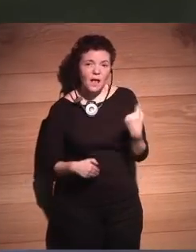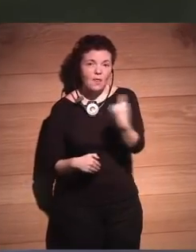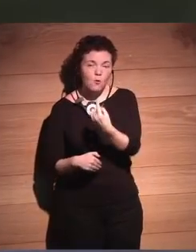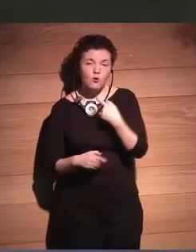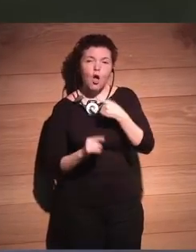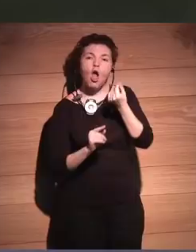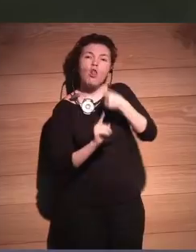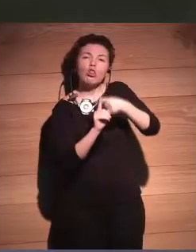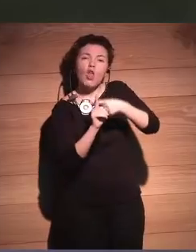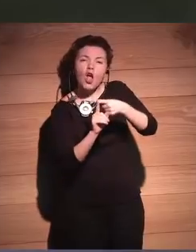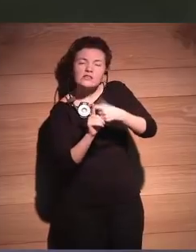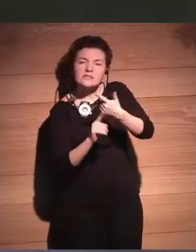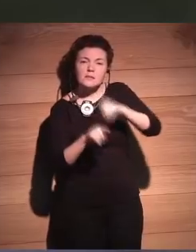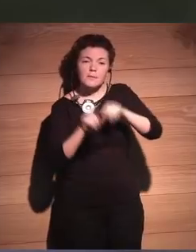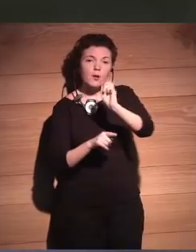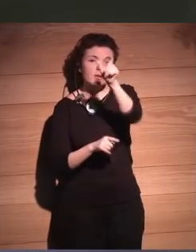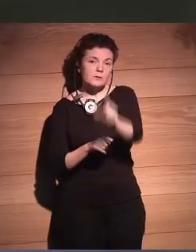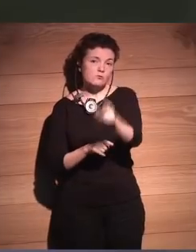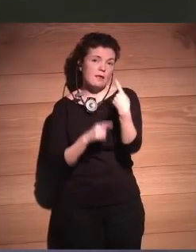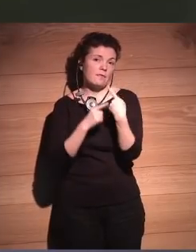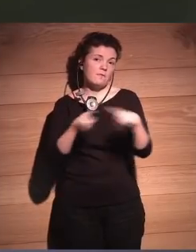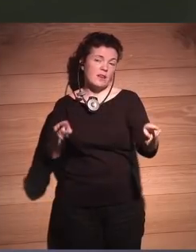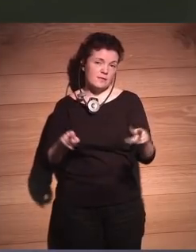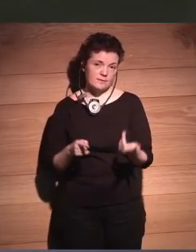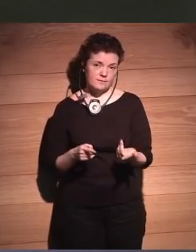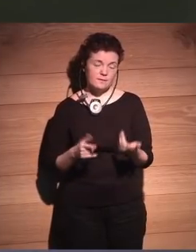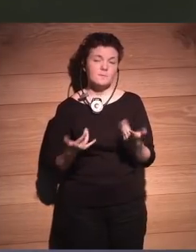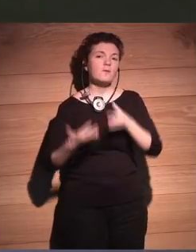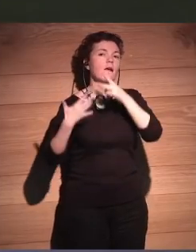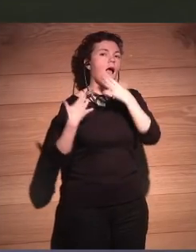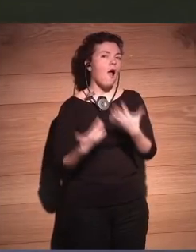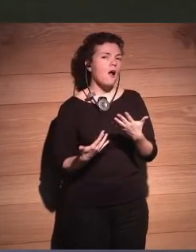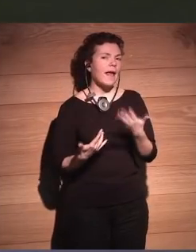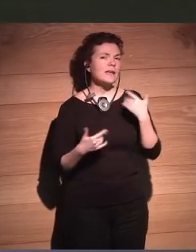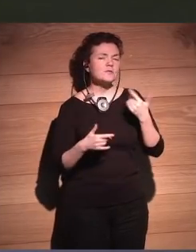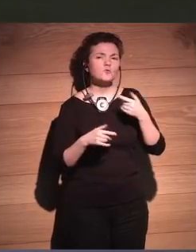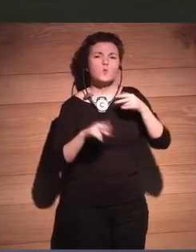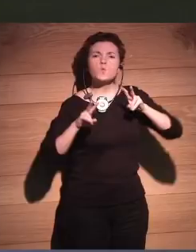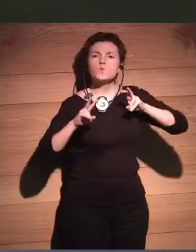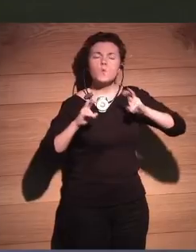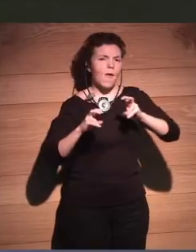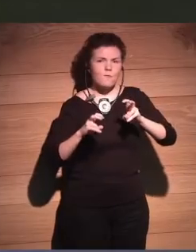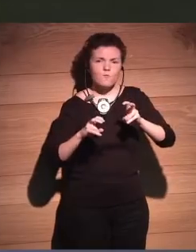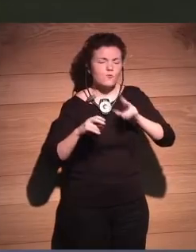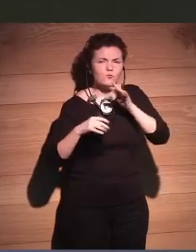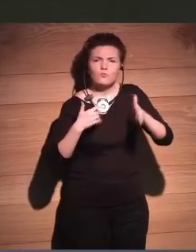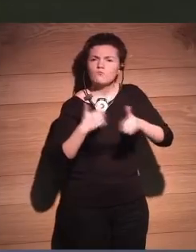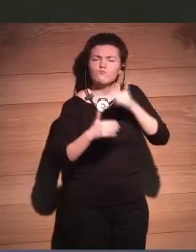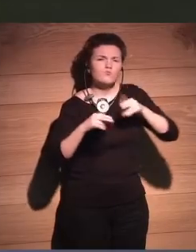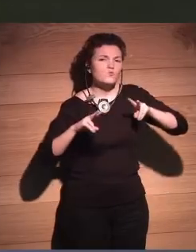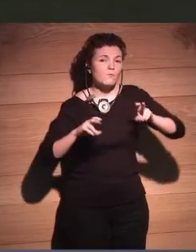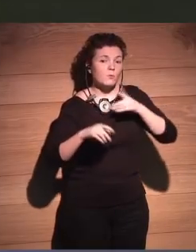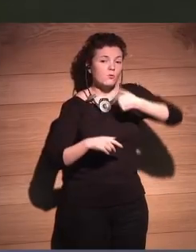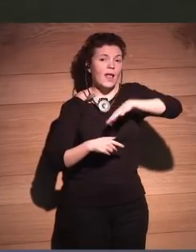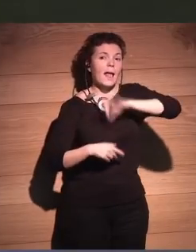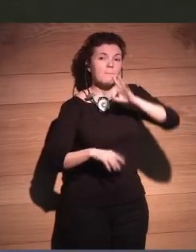qué dosis respecto a otras personas, pero ahora es realmente una nueva dimensión, porque somos capaces de